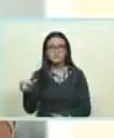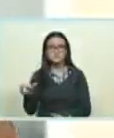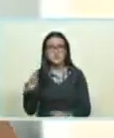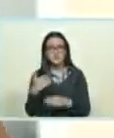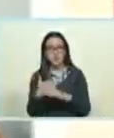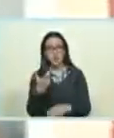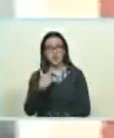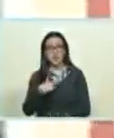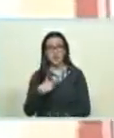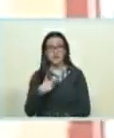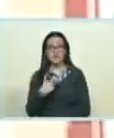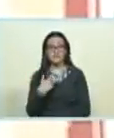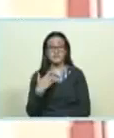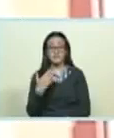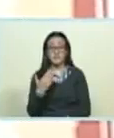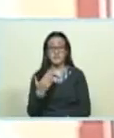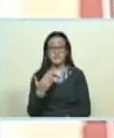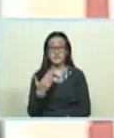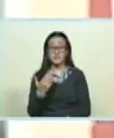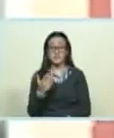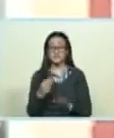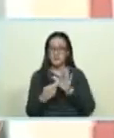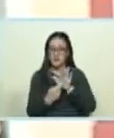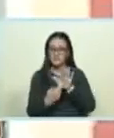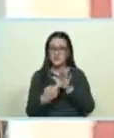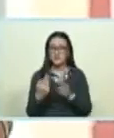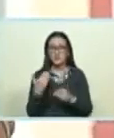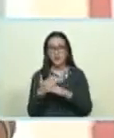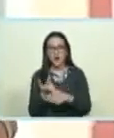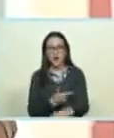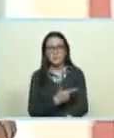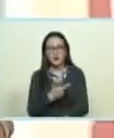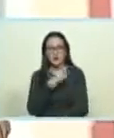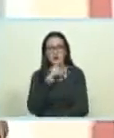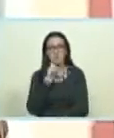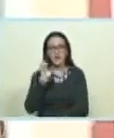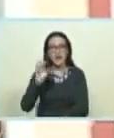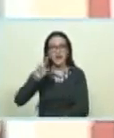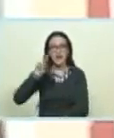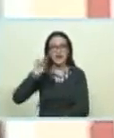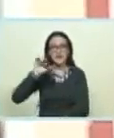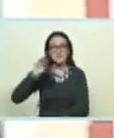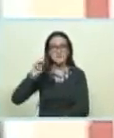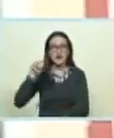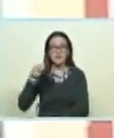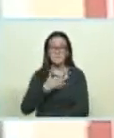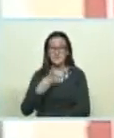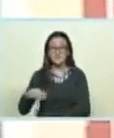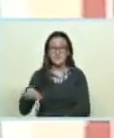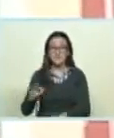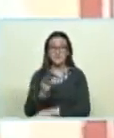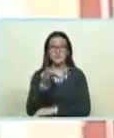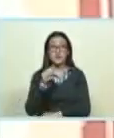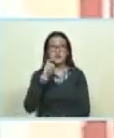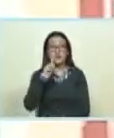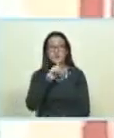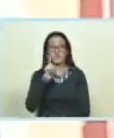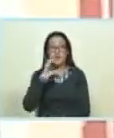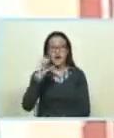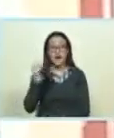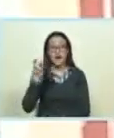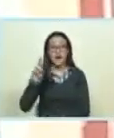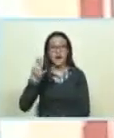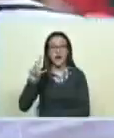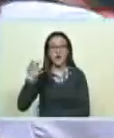yo, estuvieron enfrente de la educación media del país, como nuestra hermana Eirimar Malavé, presidenta fundadora, y nuestro hermano Carlos